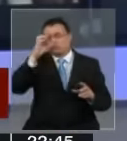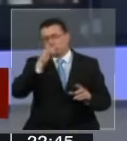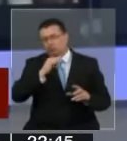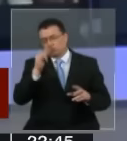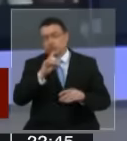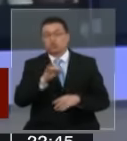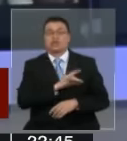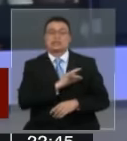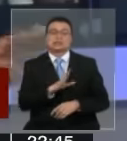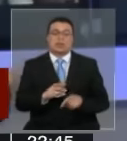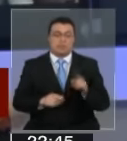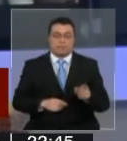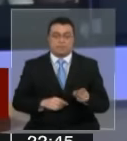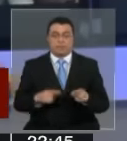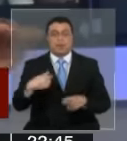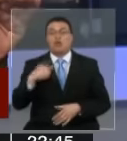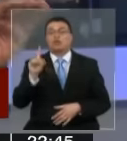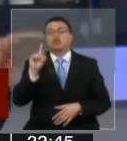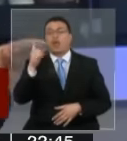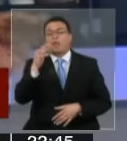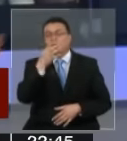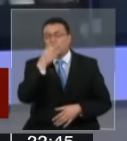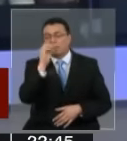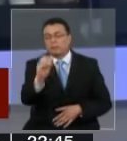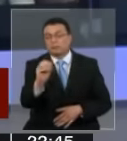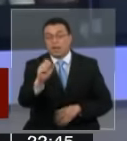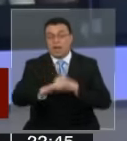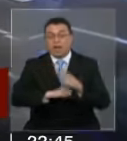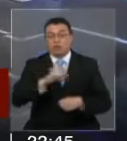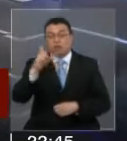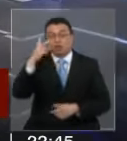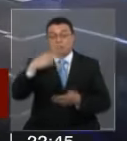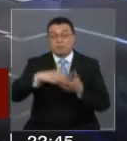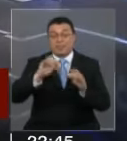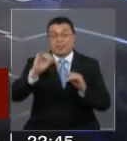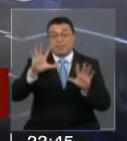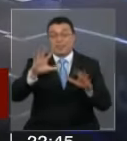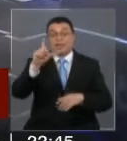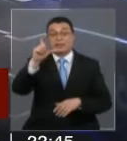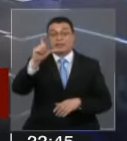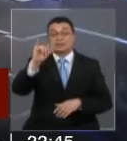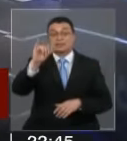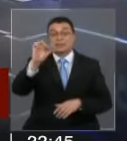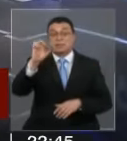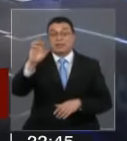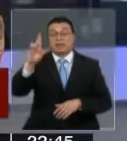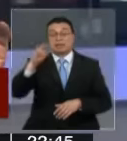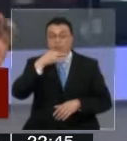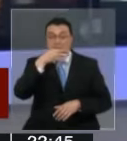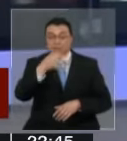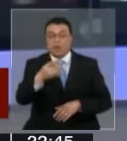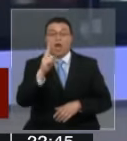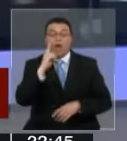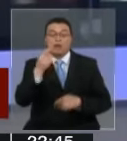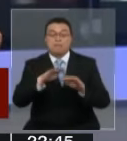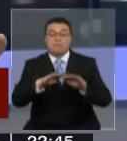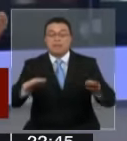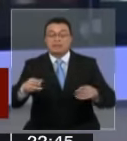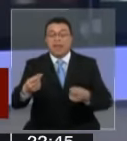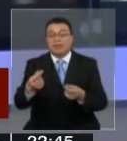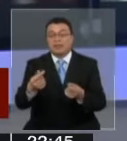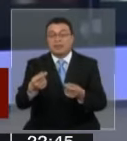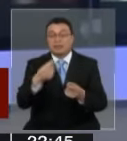Chile. Yo quiero solamente recordar, el año 2010, CIPER denunció que había una mesa de dinero donde se